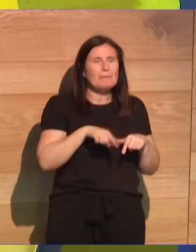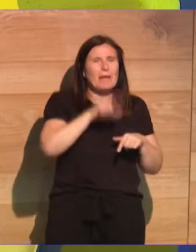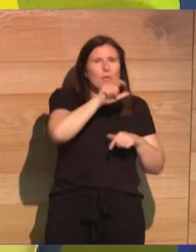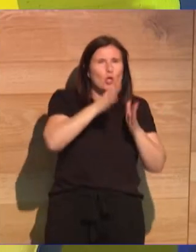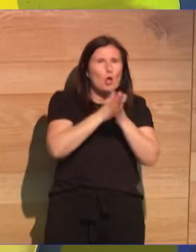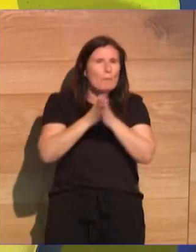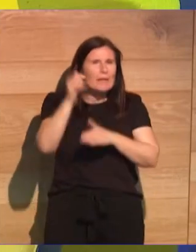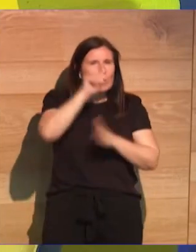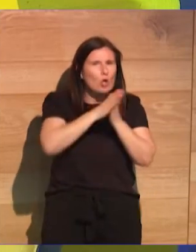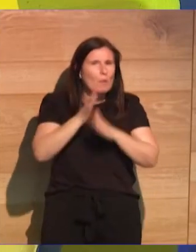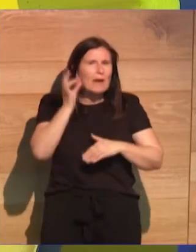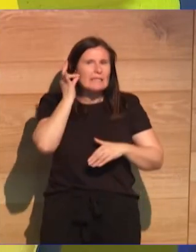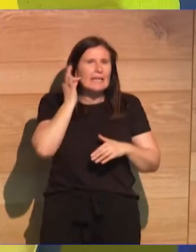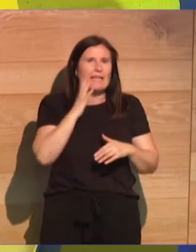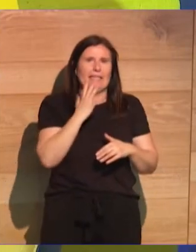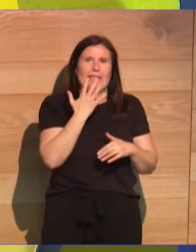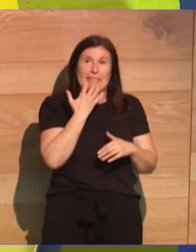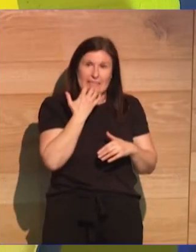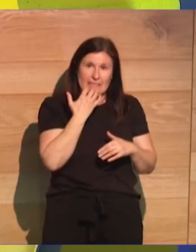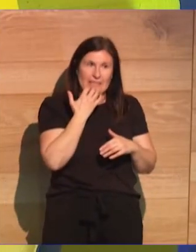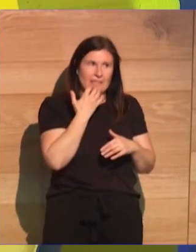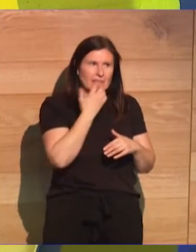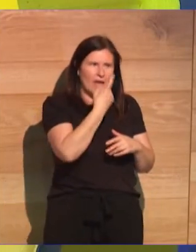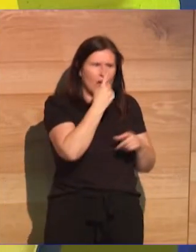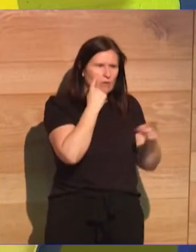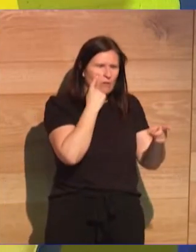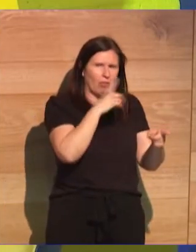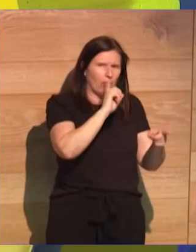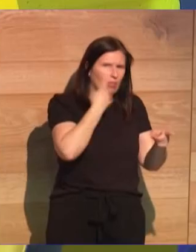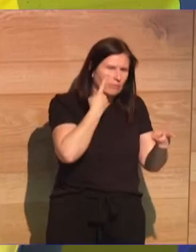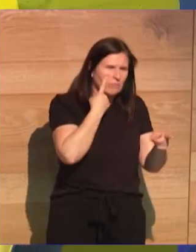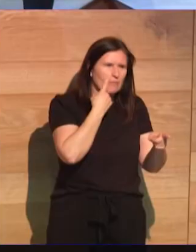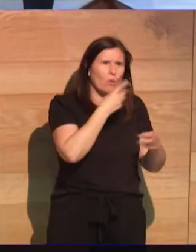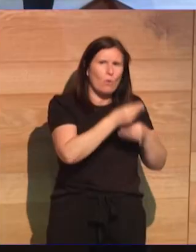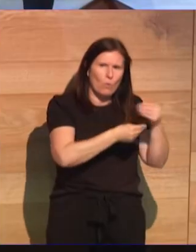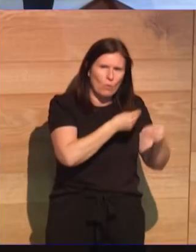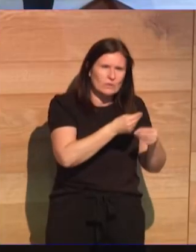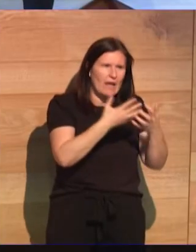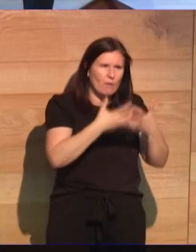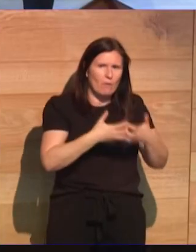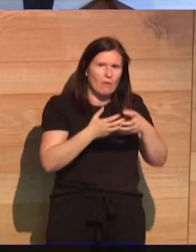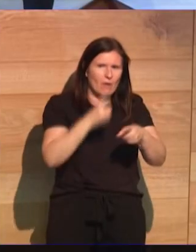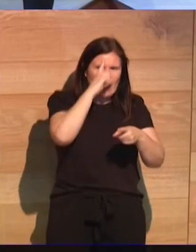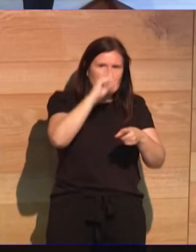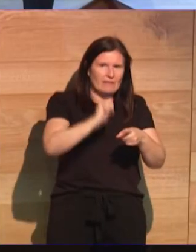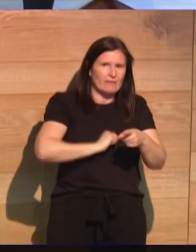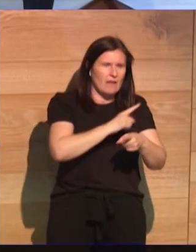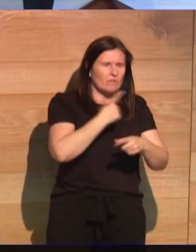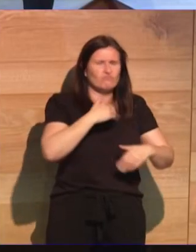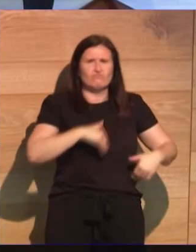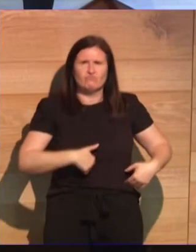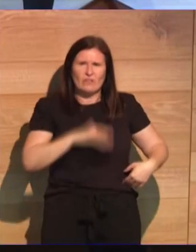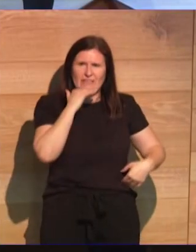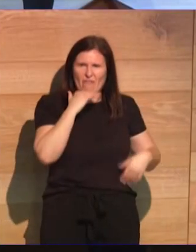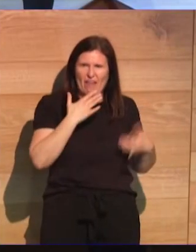que directamente, si se enteran que eso ha mediado, pues se enfadan, quieren